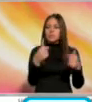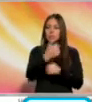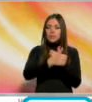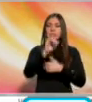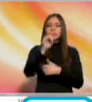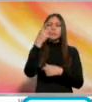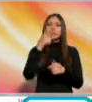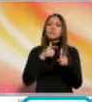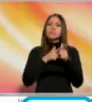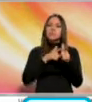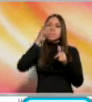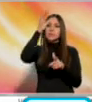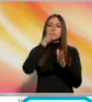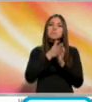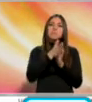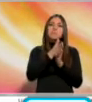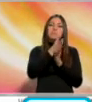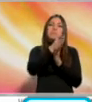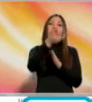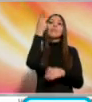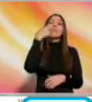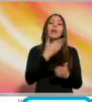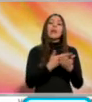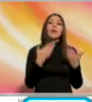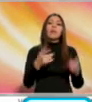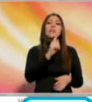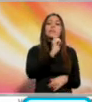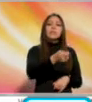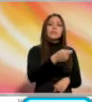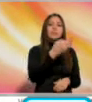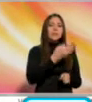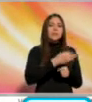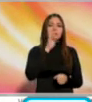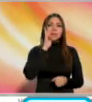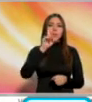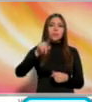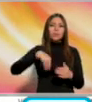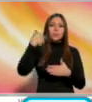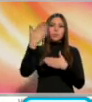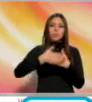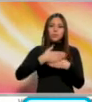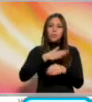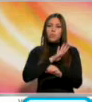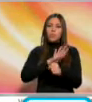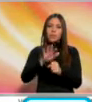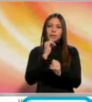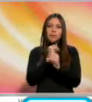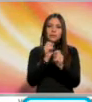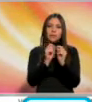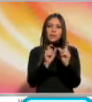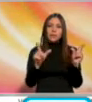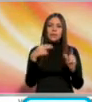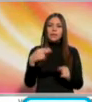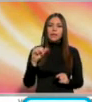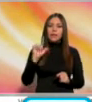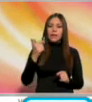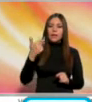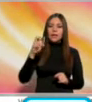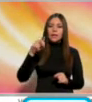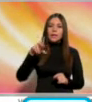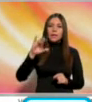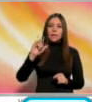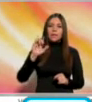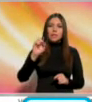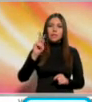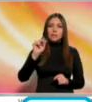tiene nación, digamos. De modo que lo que vamos a ver es que en el siguiente vínculo, que es la agencia espacial,